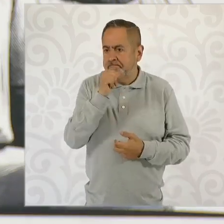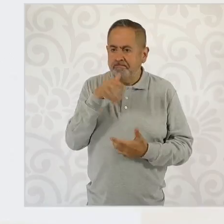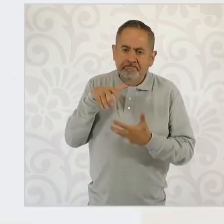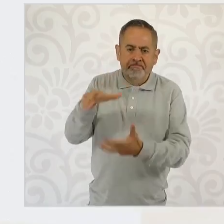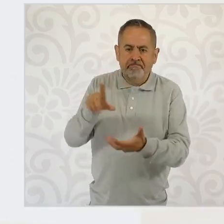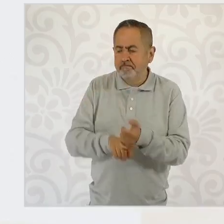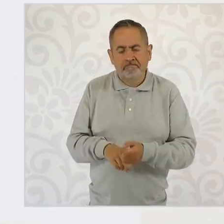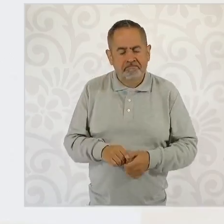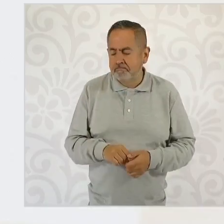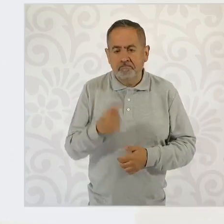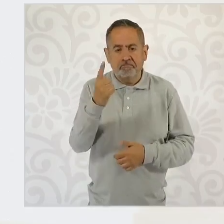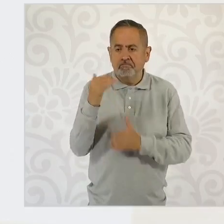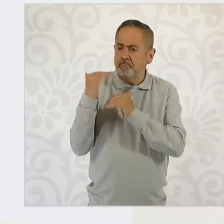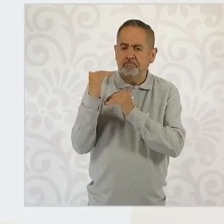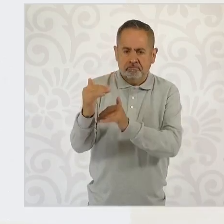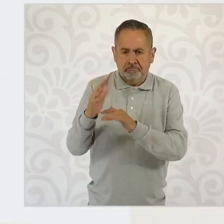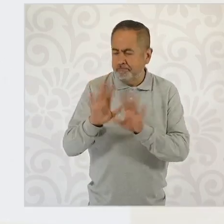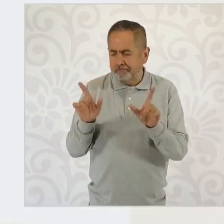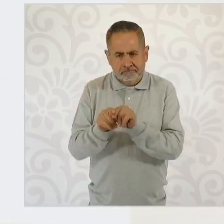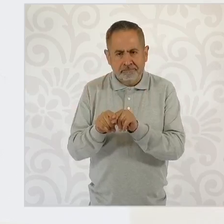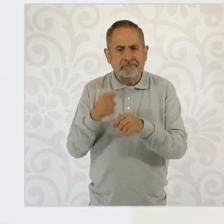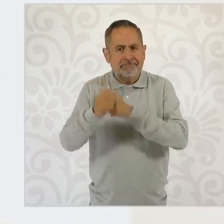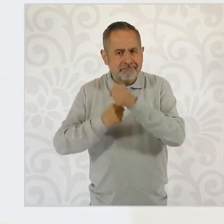es el congelamiento, seguir en pláticas